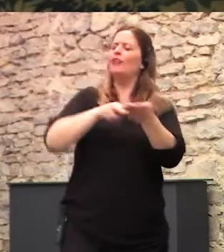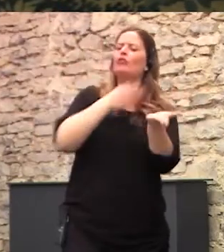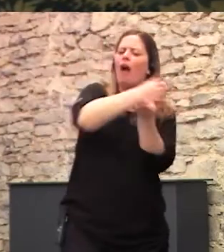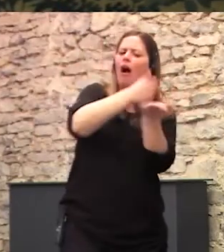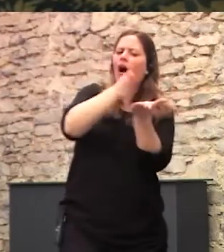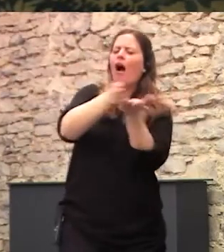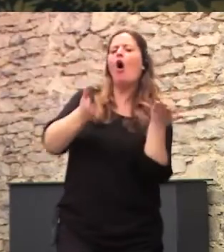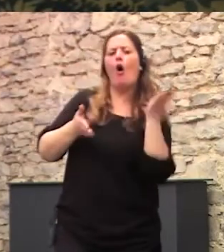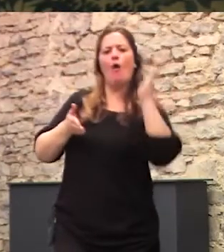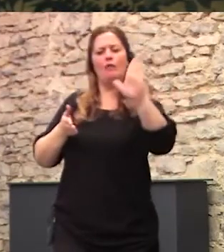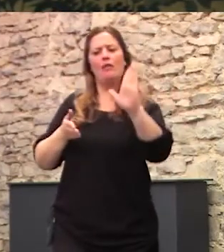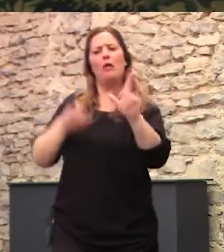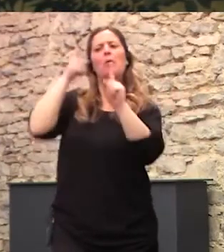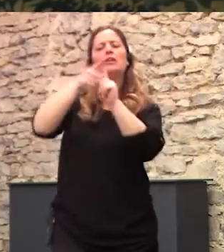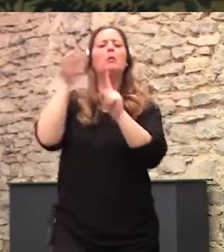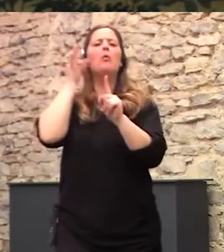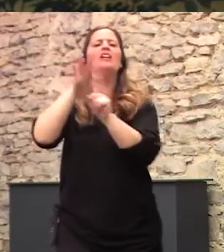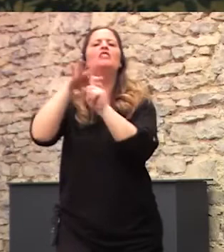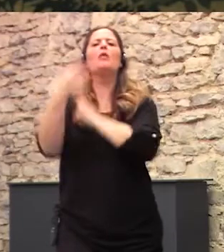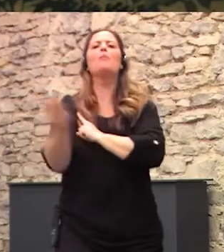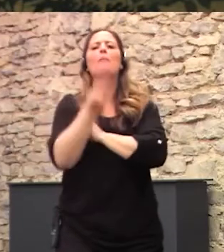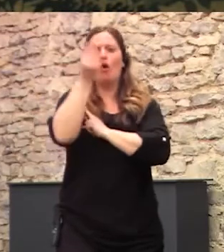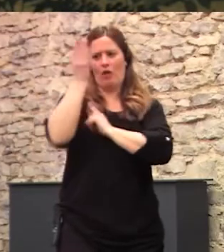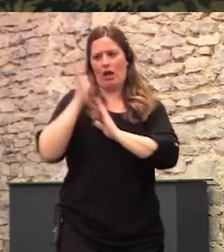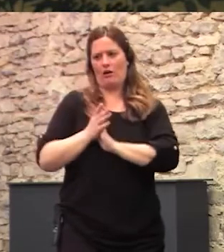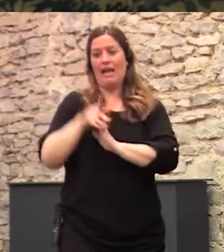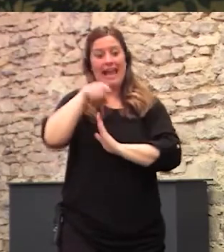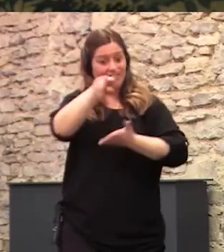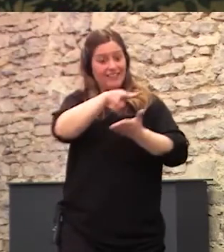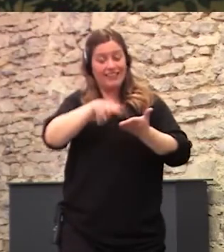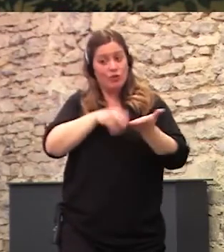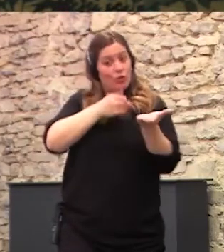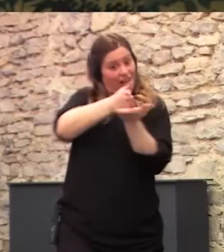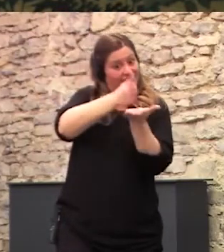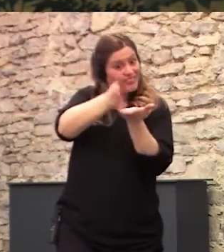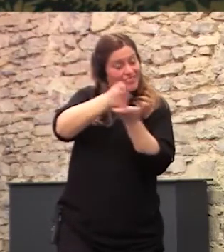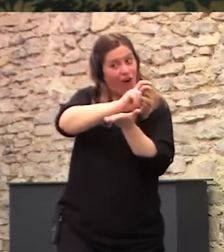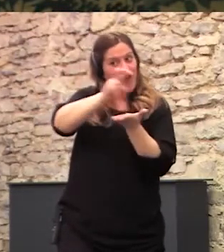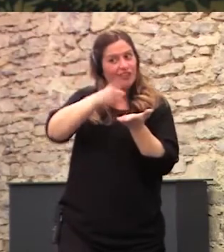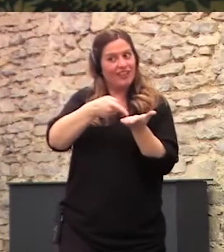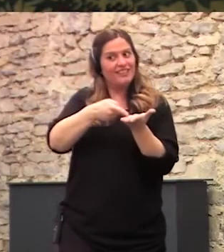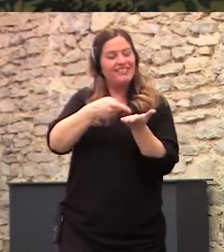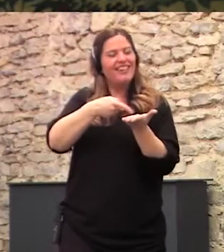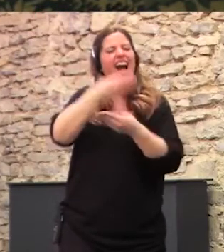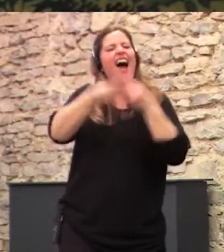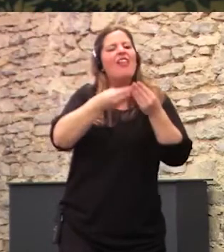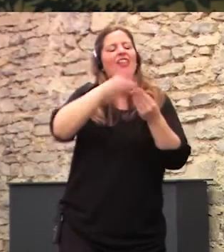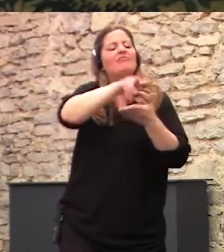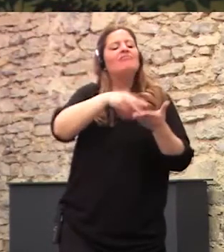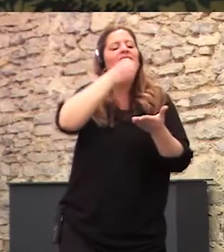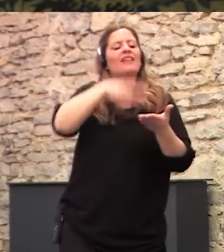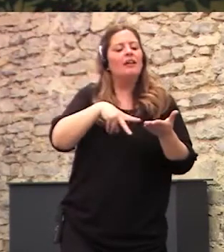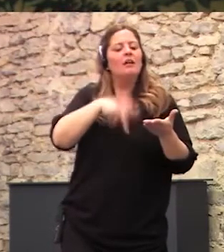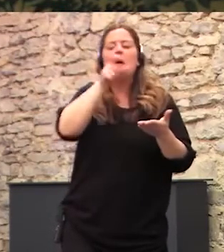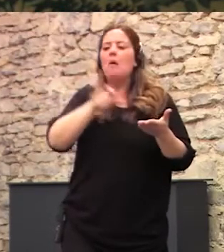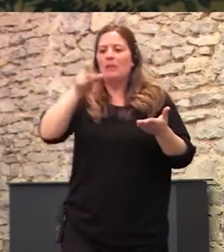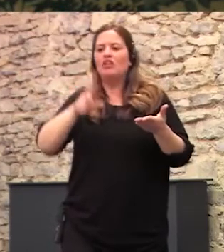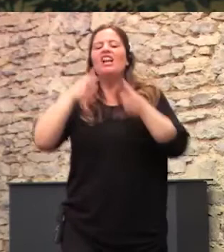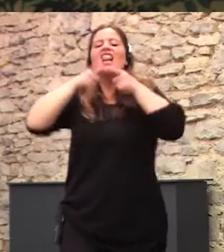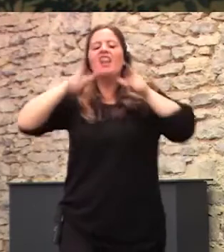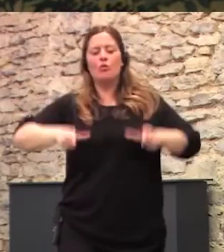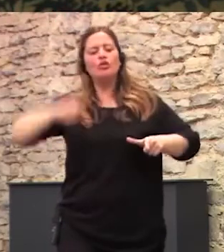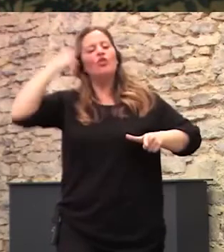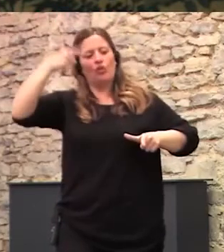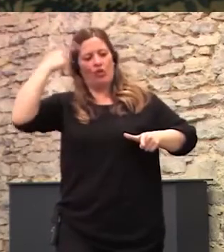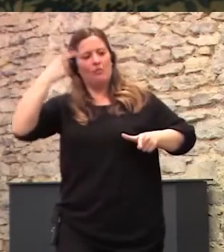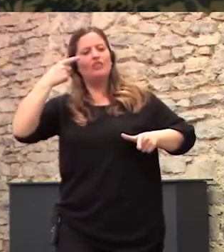de la situación de las mujeres. Estas lecturas alternativas las realizan personas dotadas del conocimiento lingüístico y